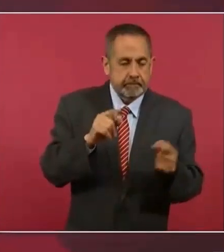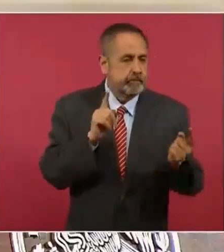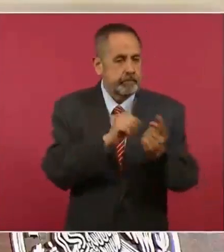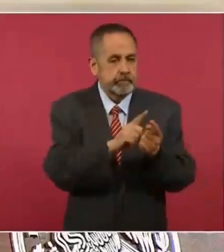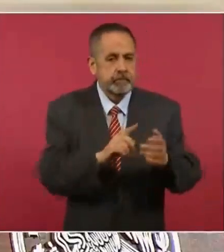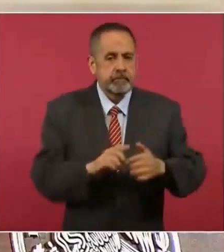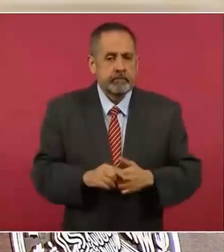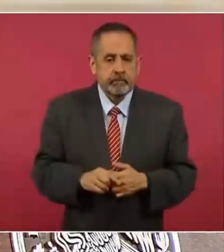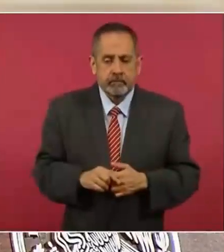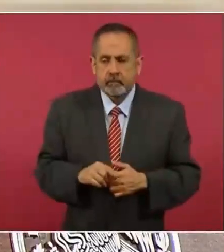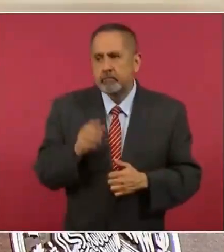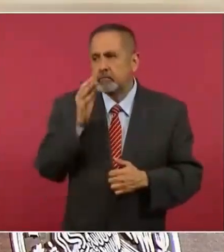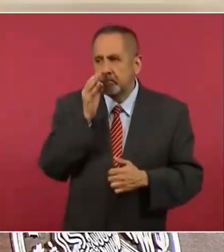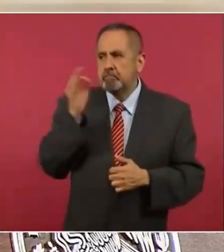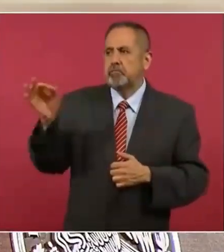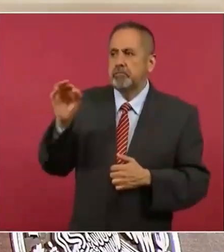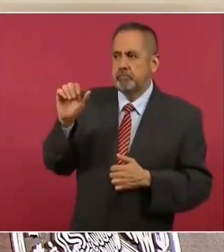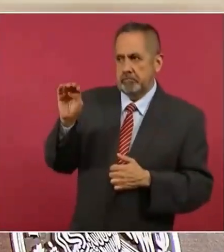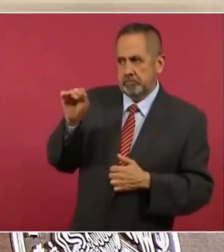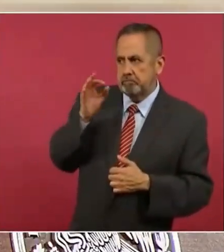Que yo estuviese enterado, nada más,